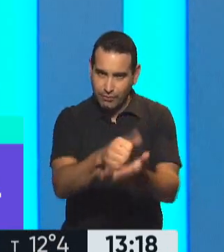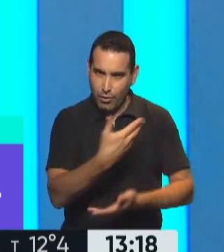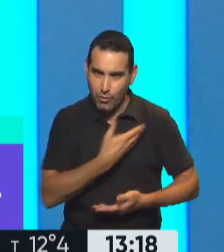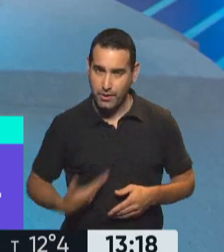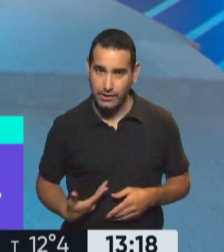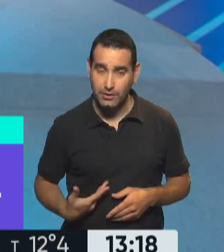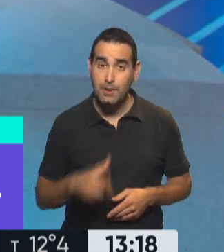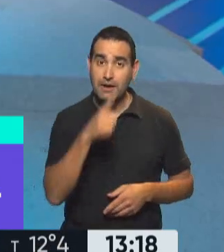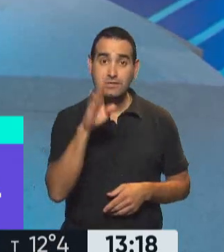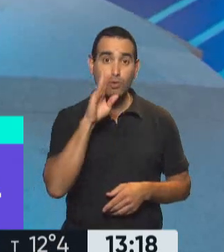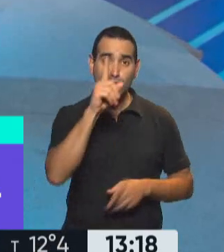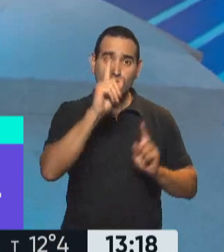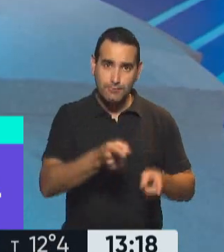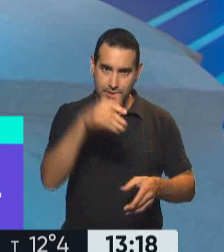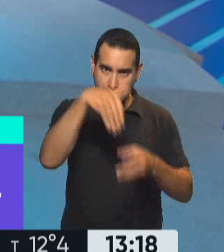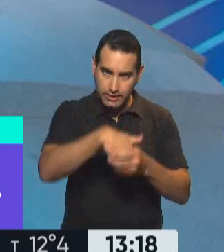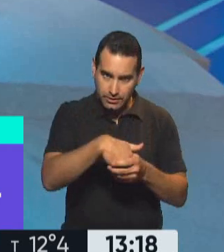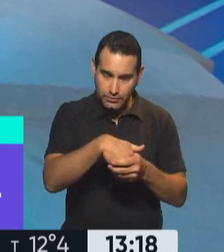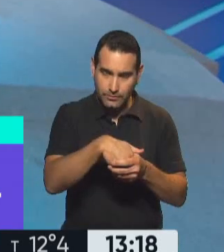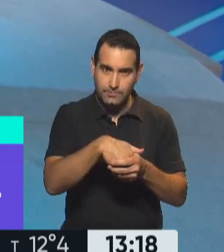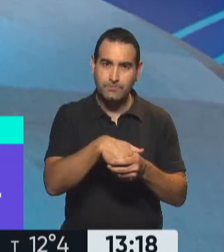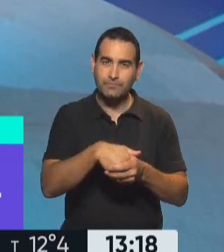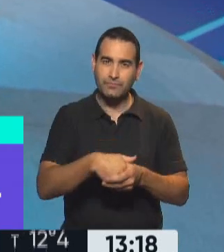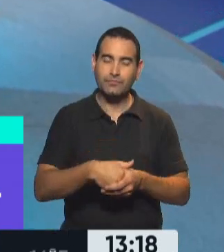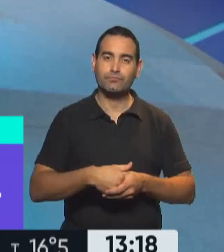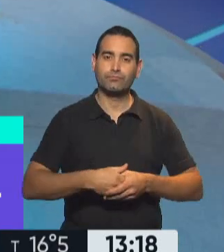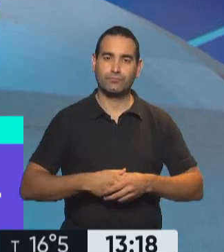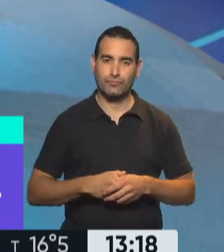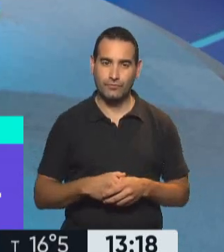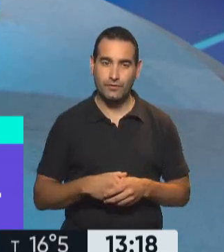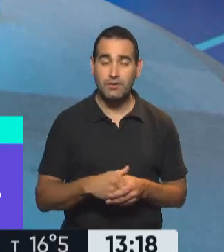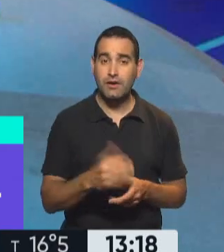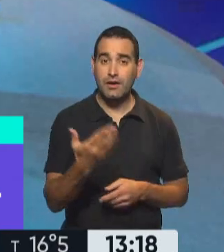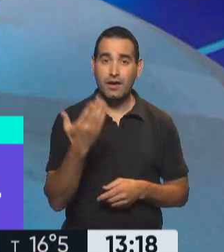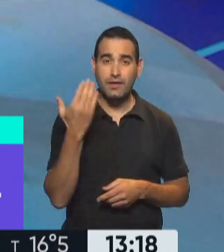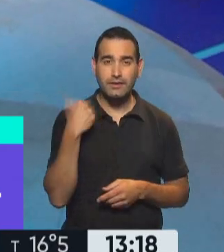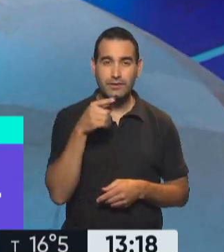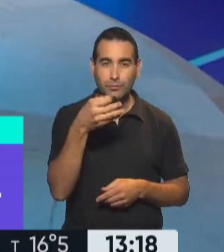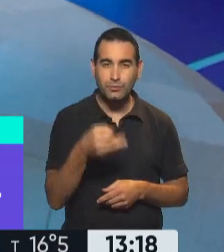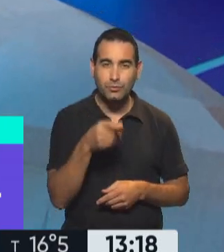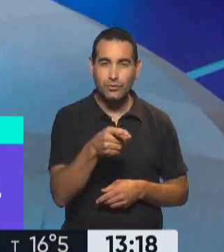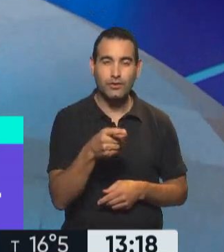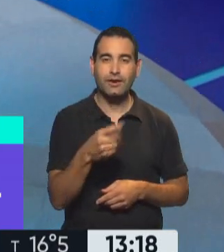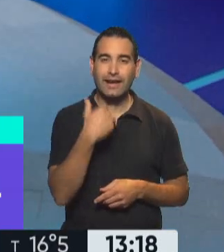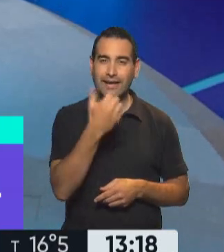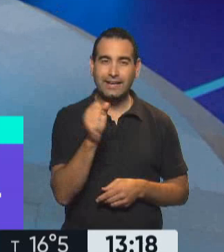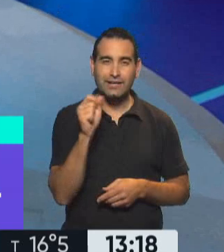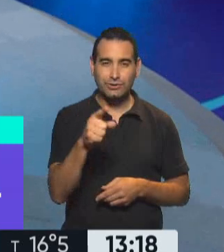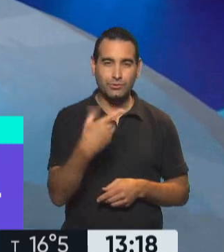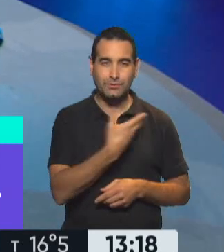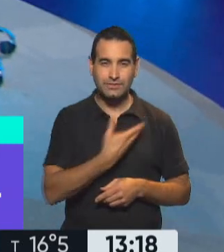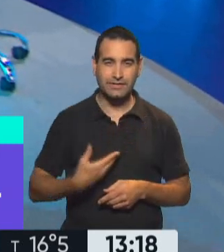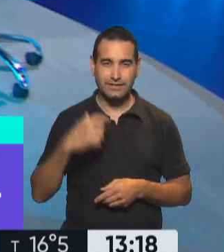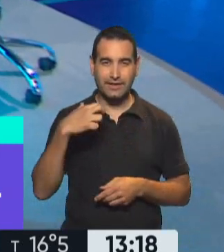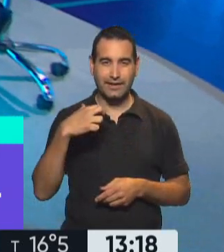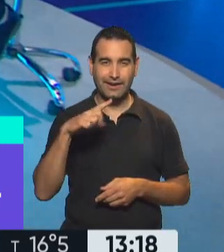intervención directa de Estados Unidos, cuando también se conocen los movimientos previos que hubo, inclusive con la visita de la hija del presidente Ivanka Trump, que